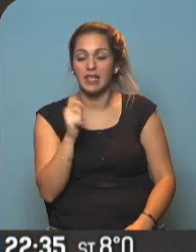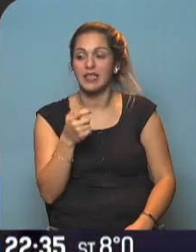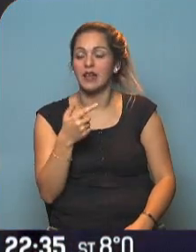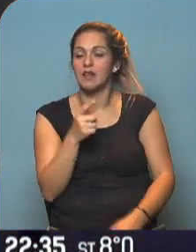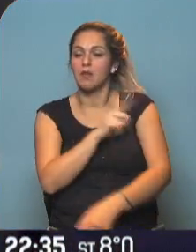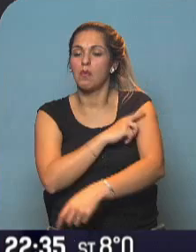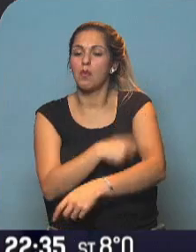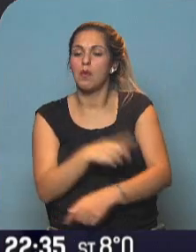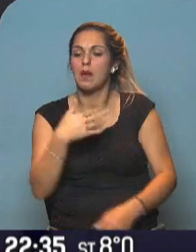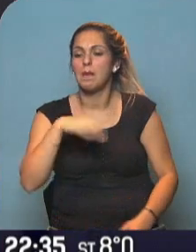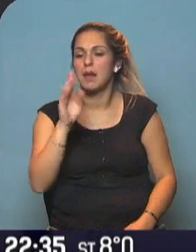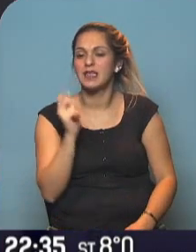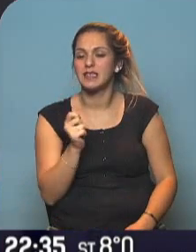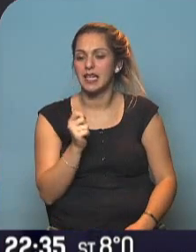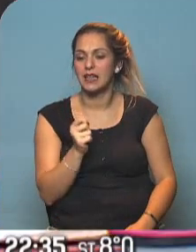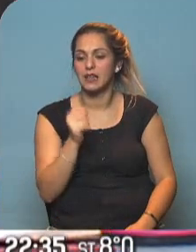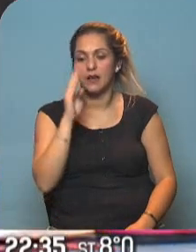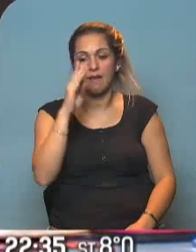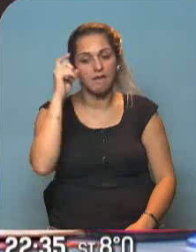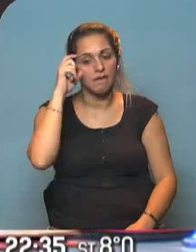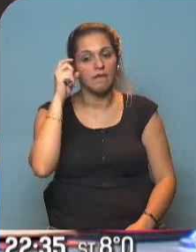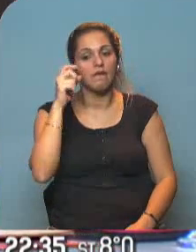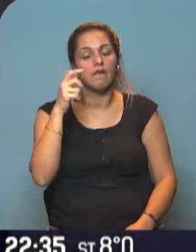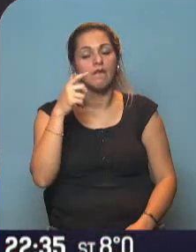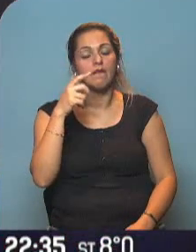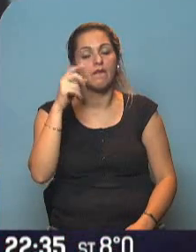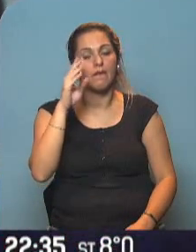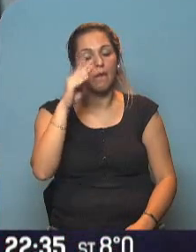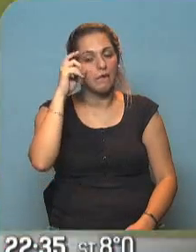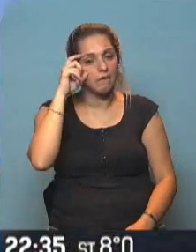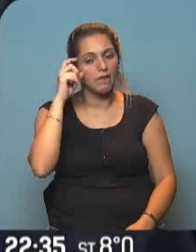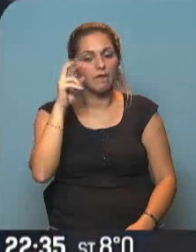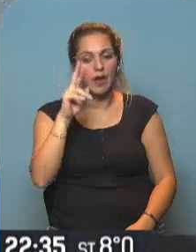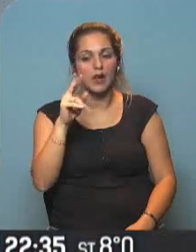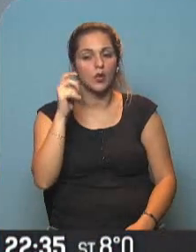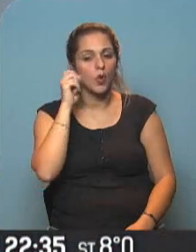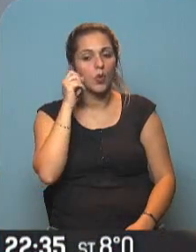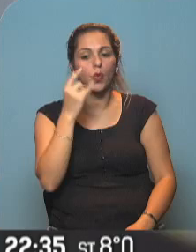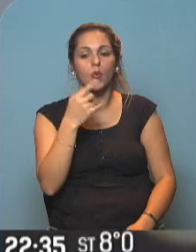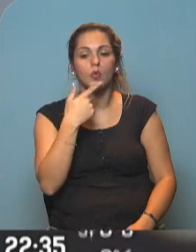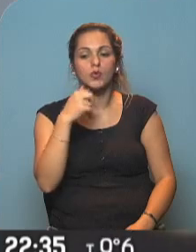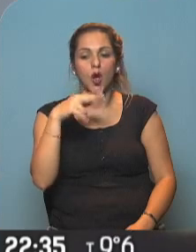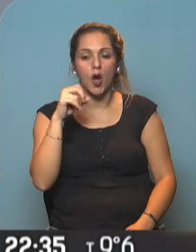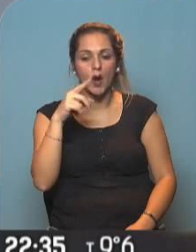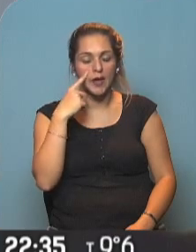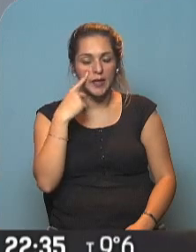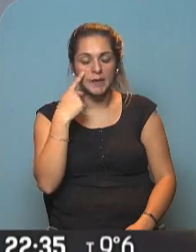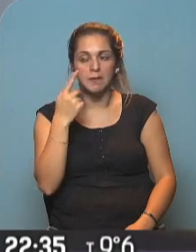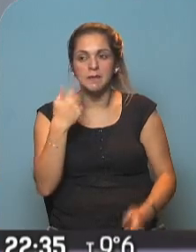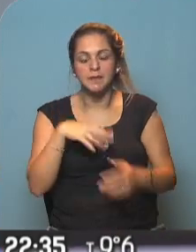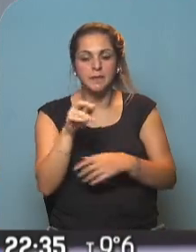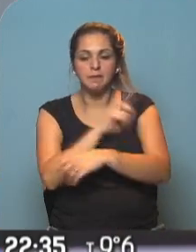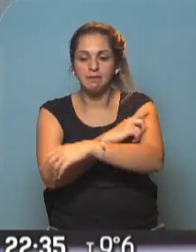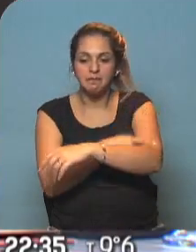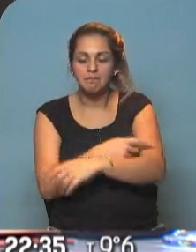gobierno? Yo no sé si es el hombre, no sé qué piensa Jorge, pero yo no sé si es el hombre fuerte, pero sí es el hombre que aparece con la mayor muñeca,